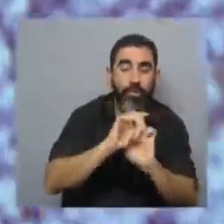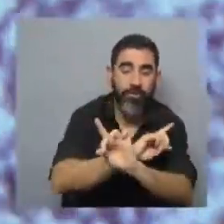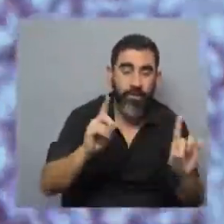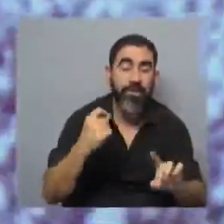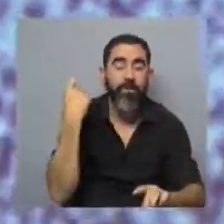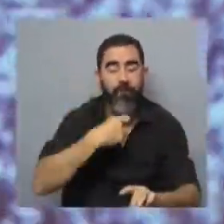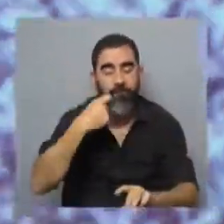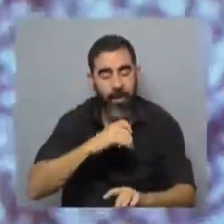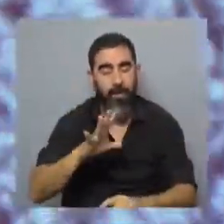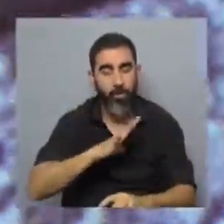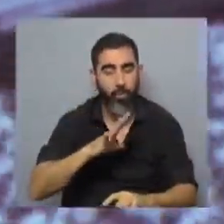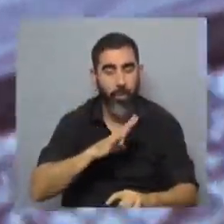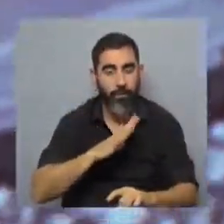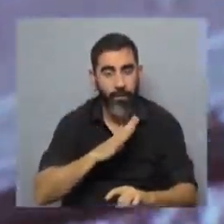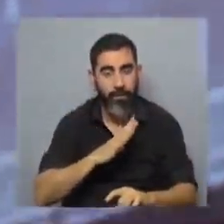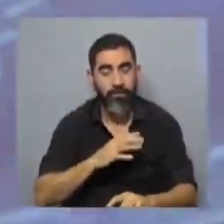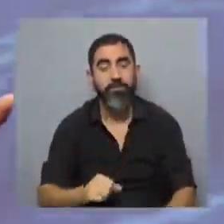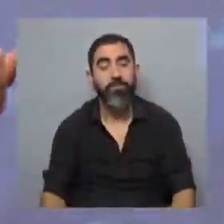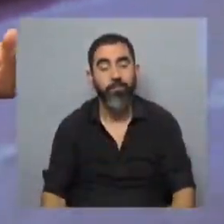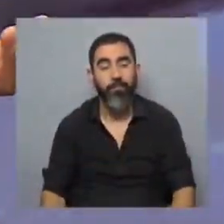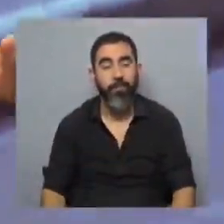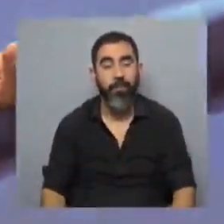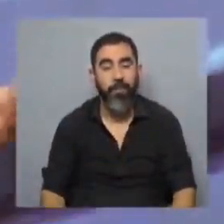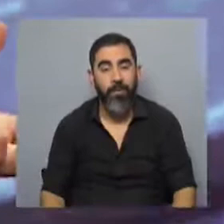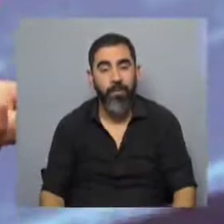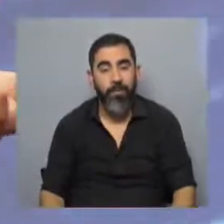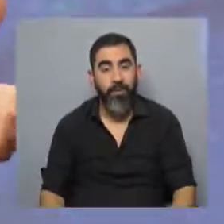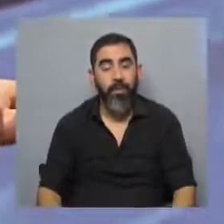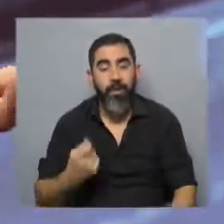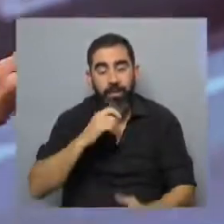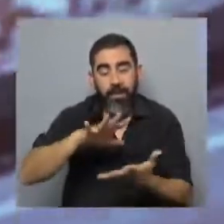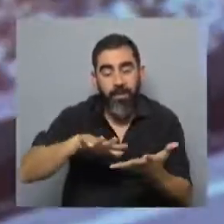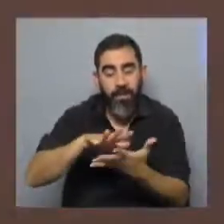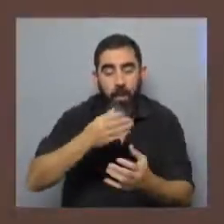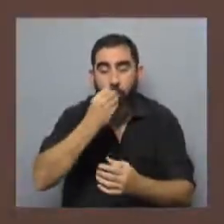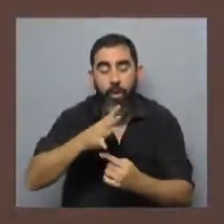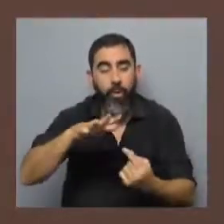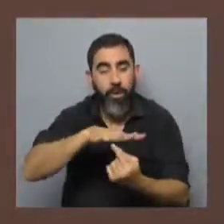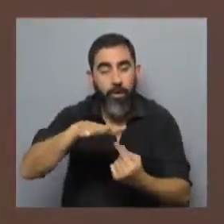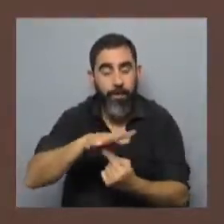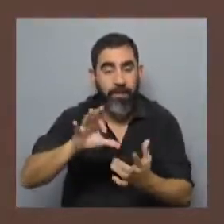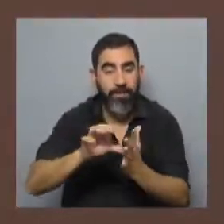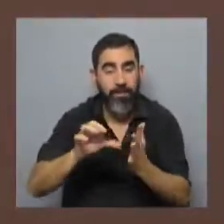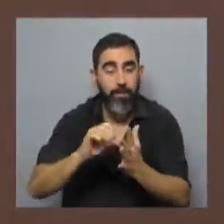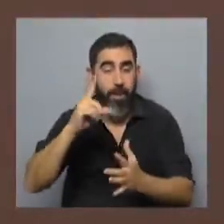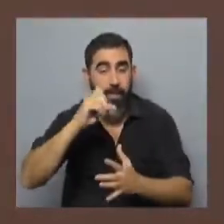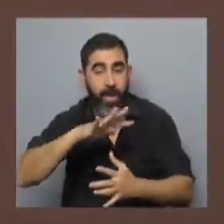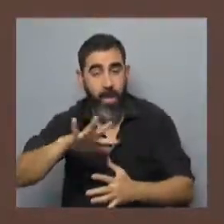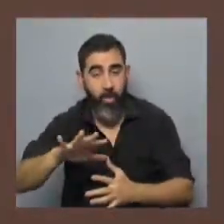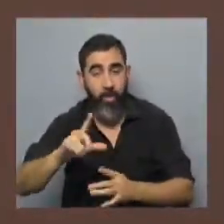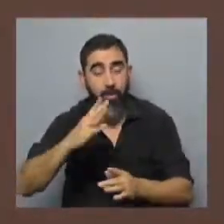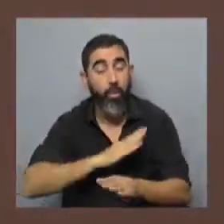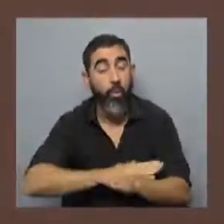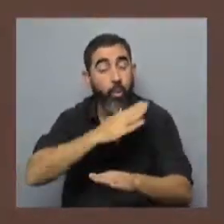no son capaces de mantener buena condición ambiental en los sistemas acuáticos. Una de las conclusiones que hemos llegado es que lo que